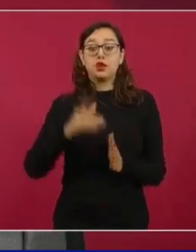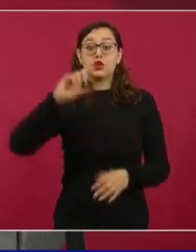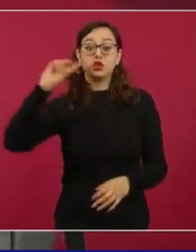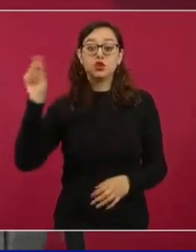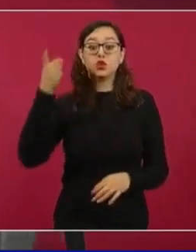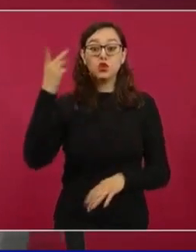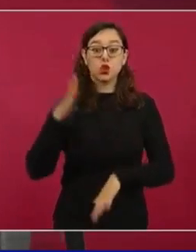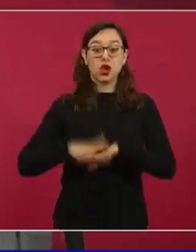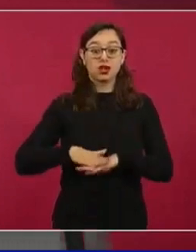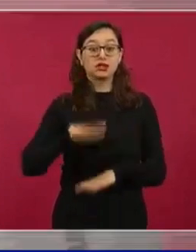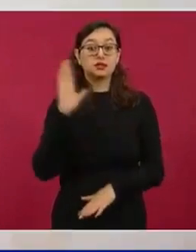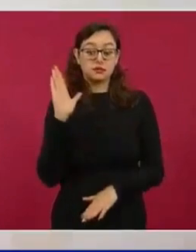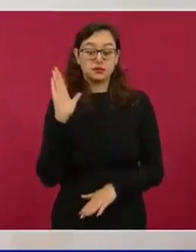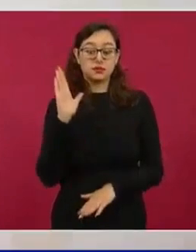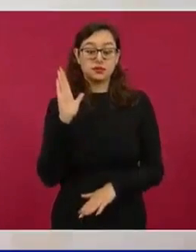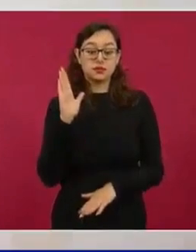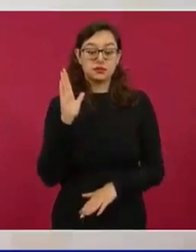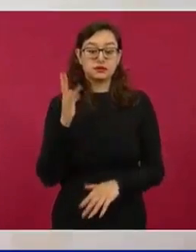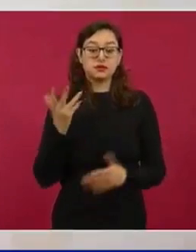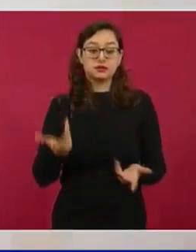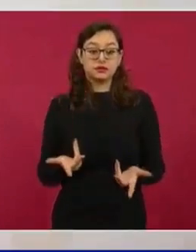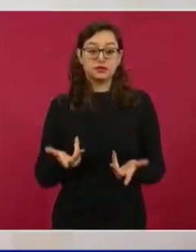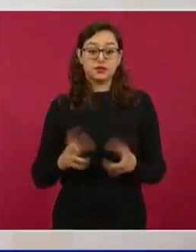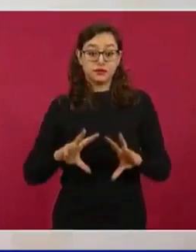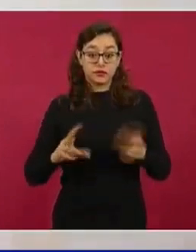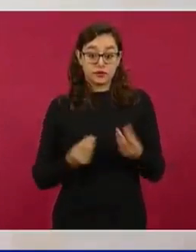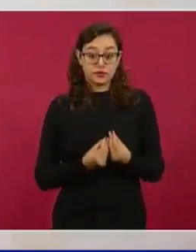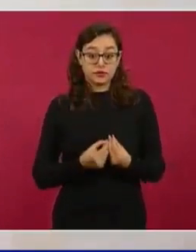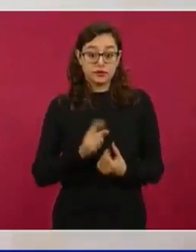Y ya entre los 24